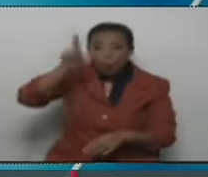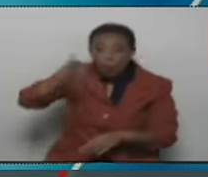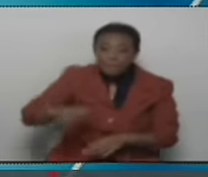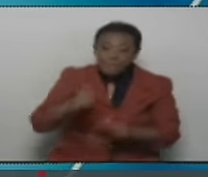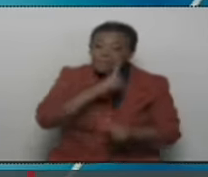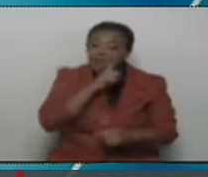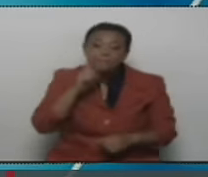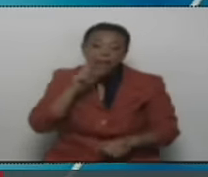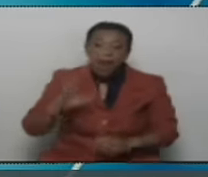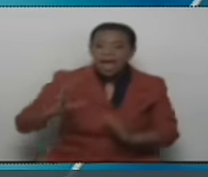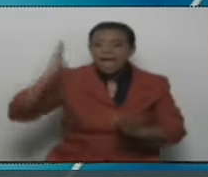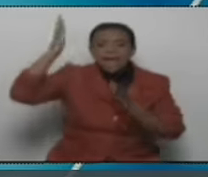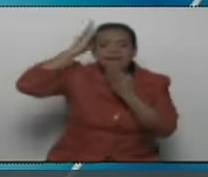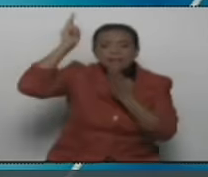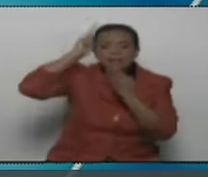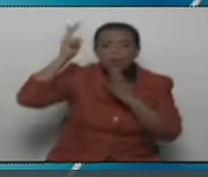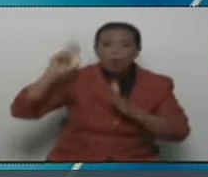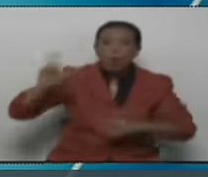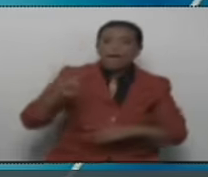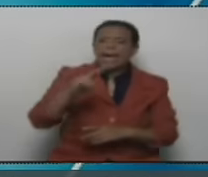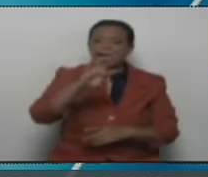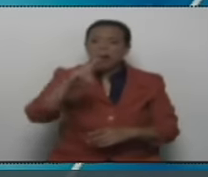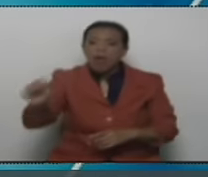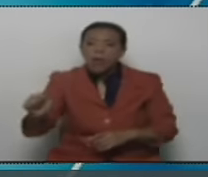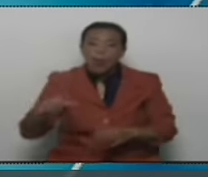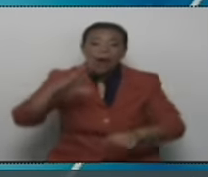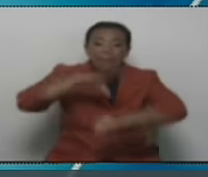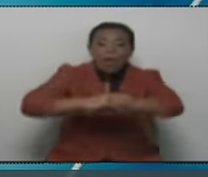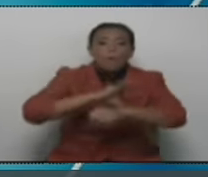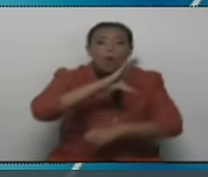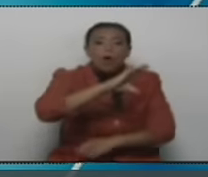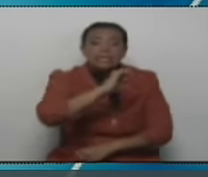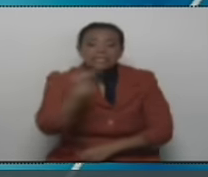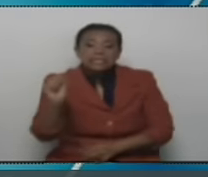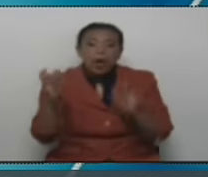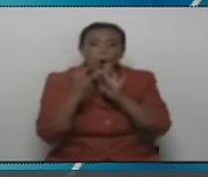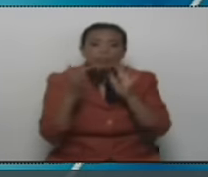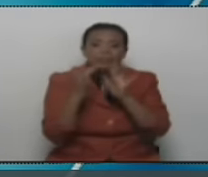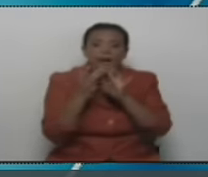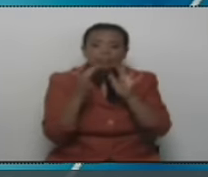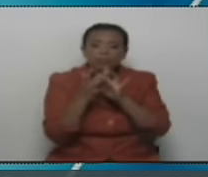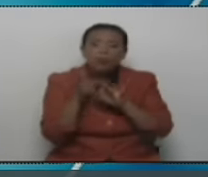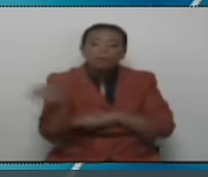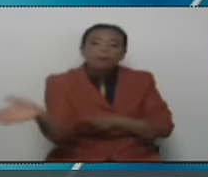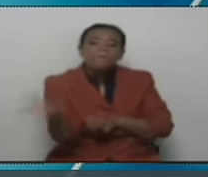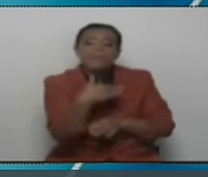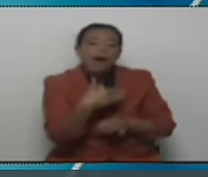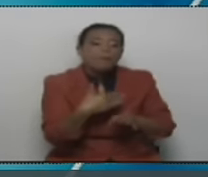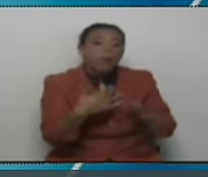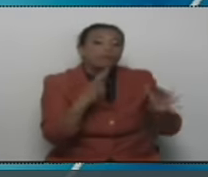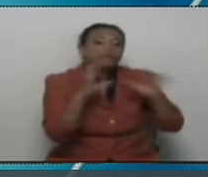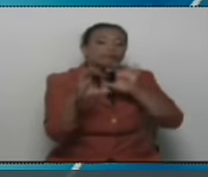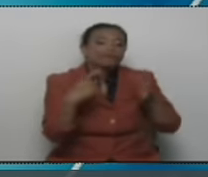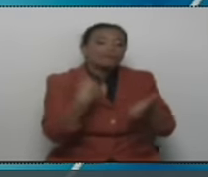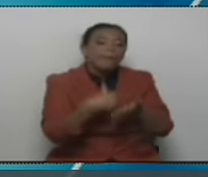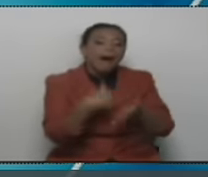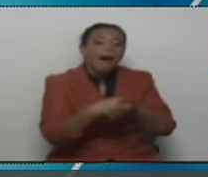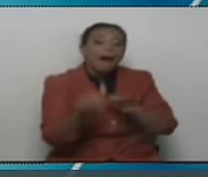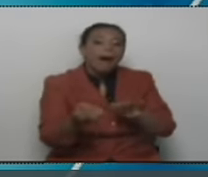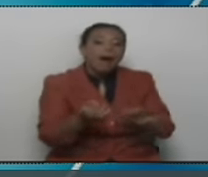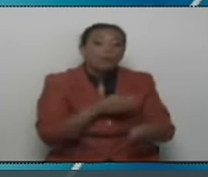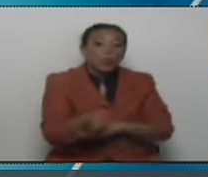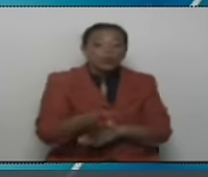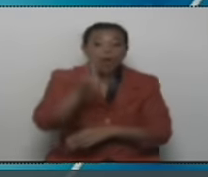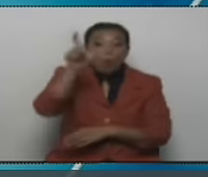que el niño Guerrero fue captado por la CIA, que todo el el operativo que se hizo mundial para declarar al